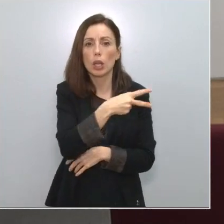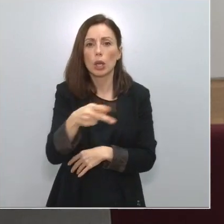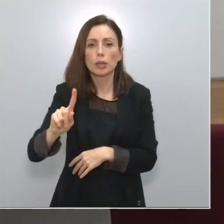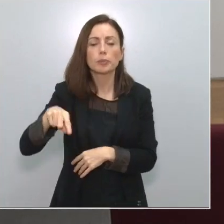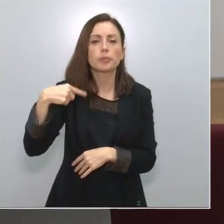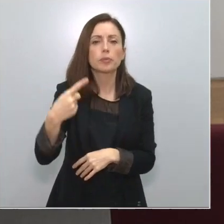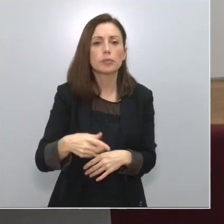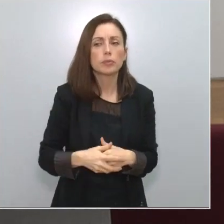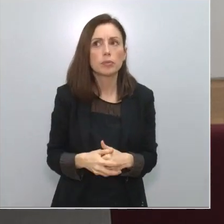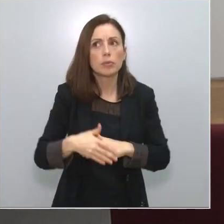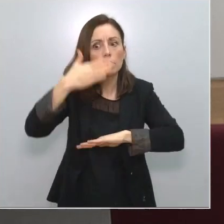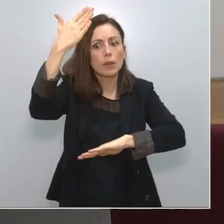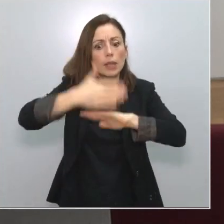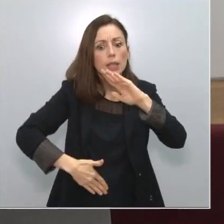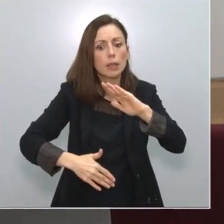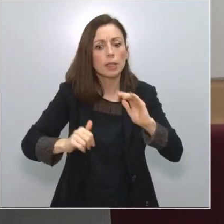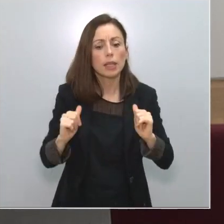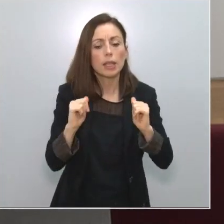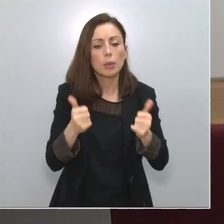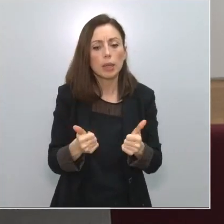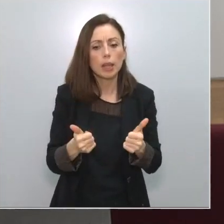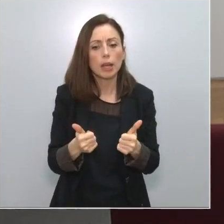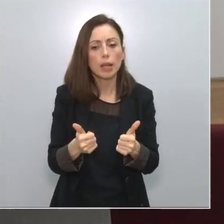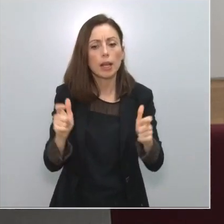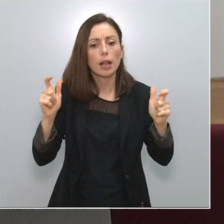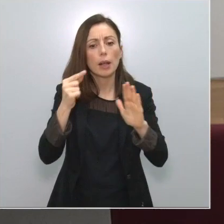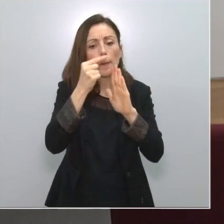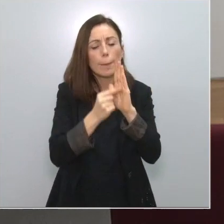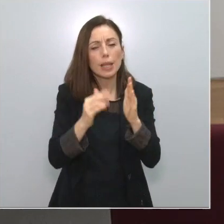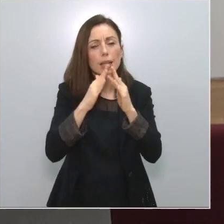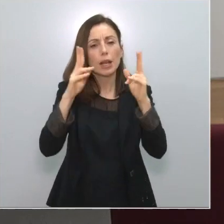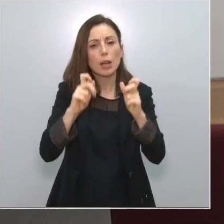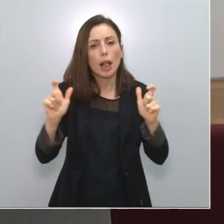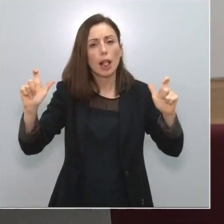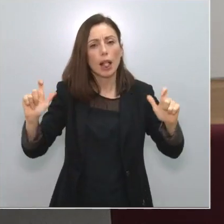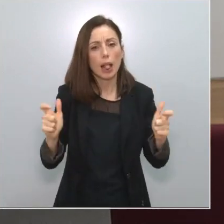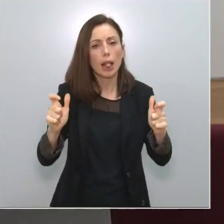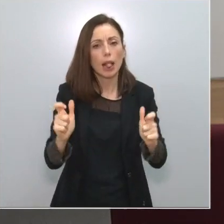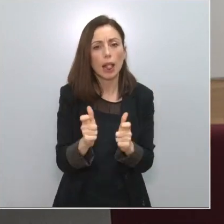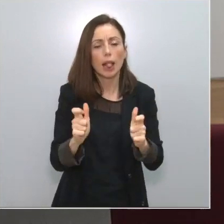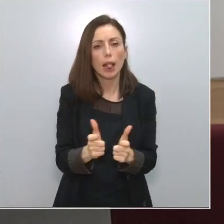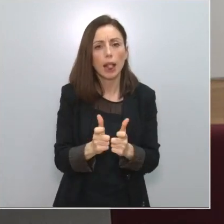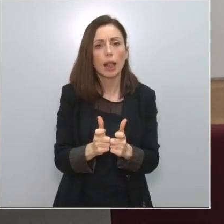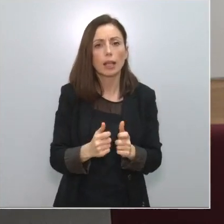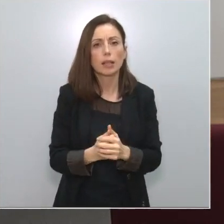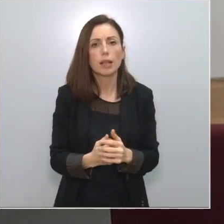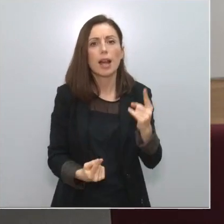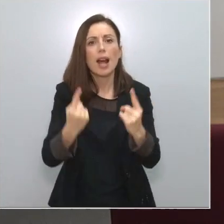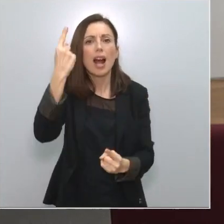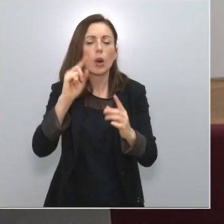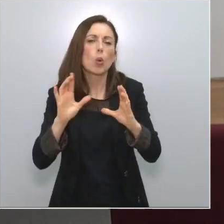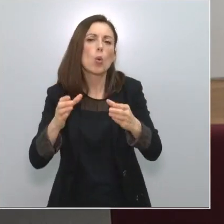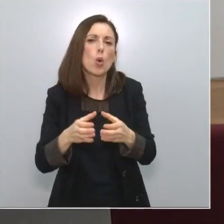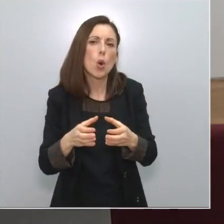especie de límite para empezar a reducir las medidas de confinamiento que se han impuesto. Algunos varones socialistas creo que